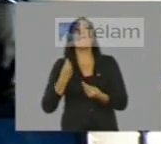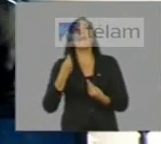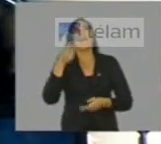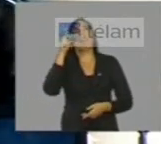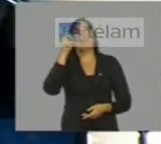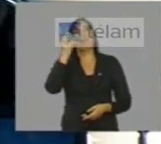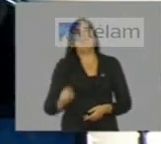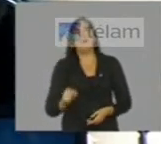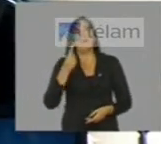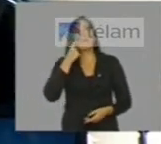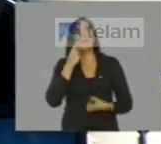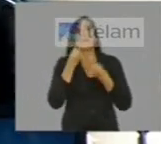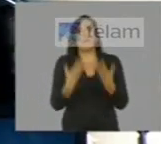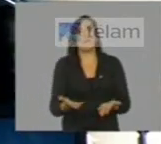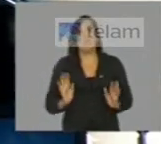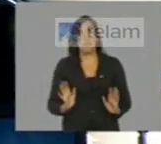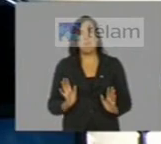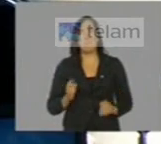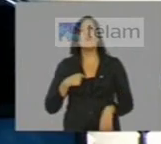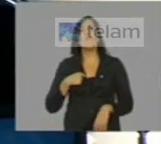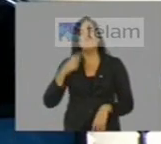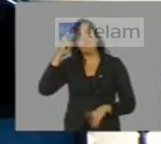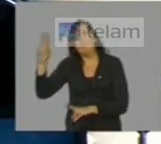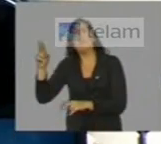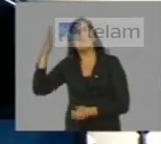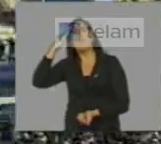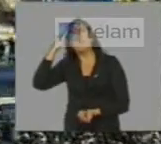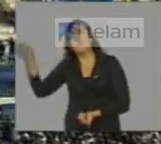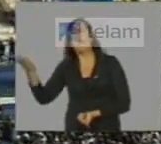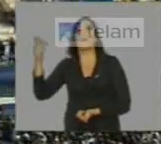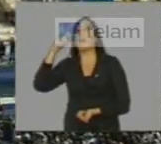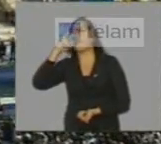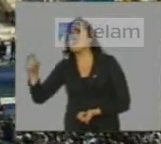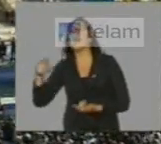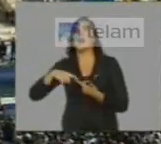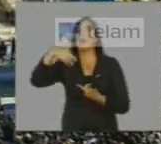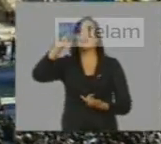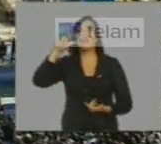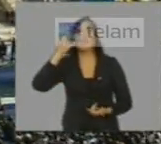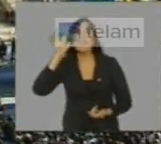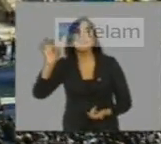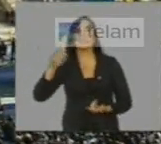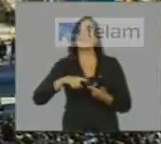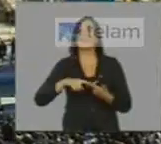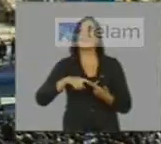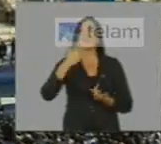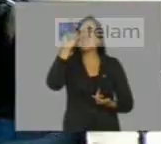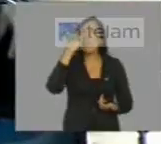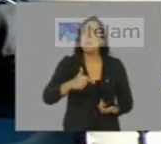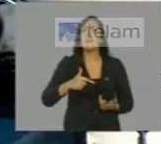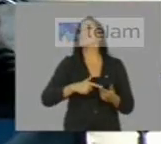Belgrano, es con Moreno, es con San Martín, es con Rosas,